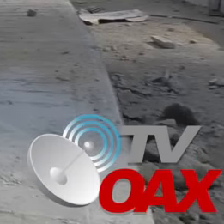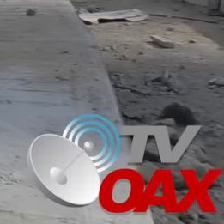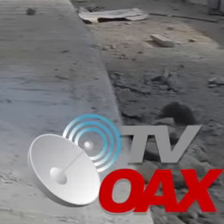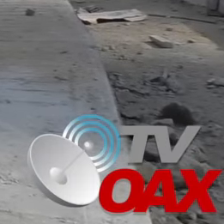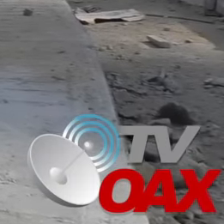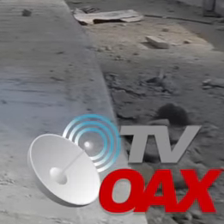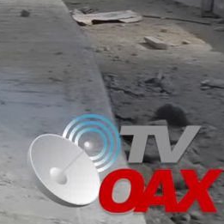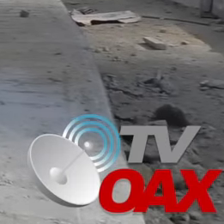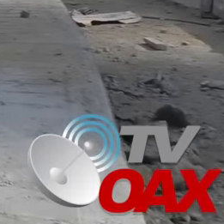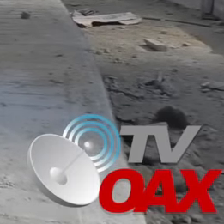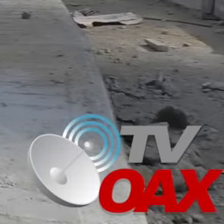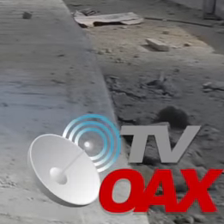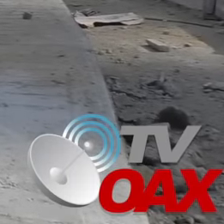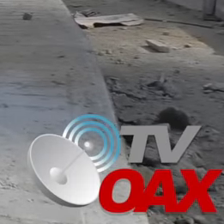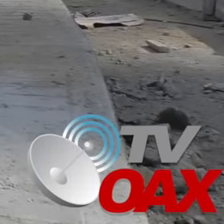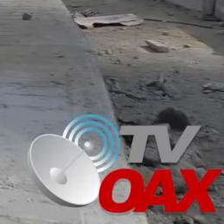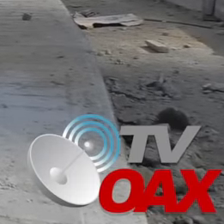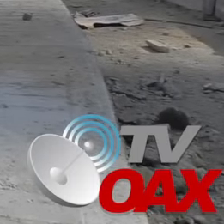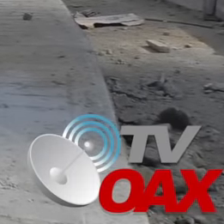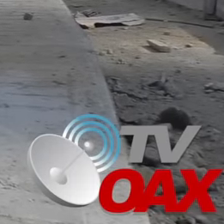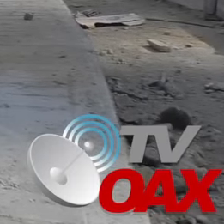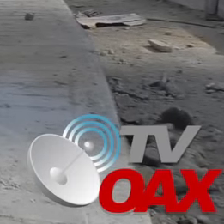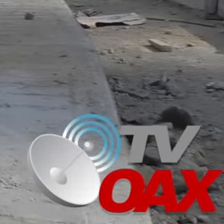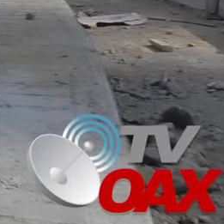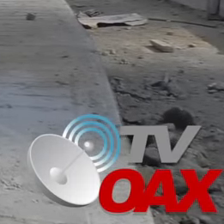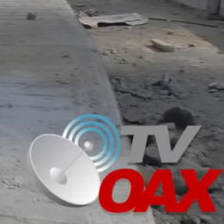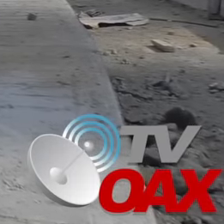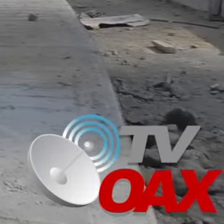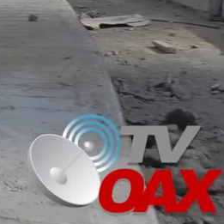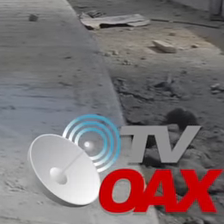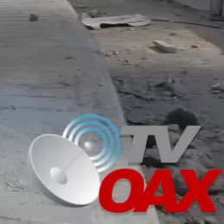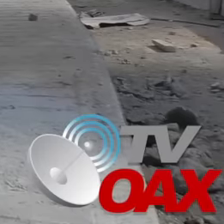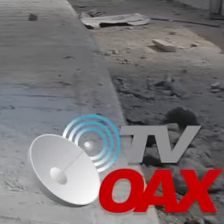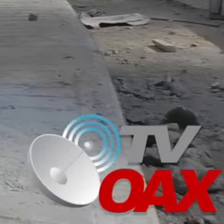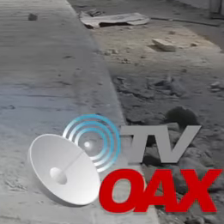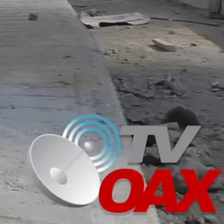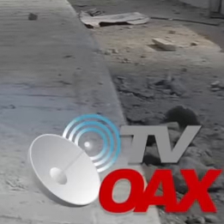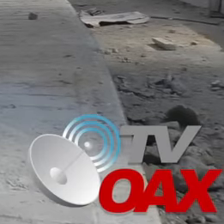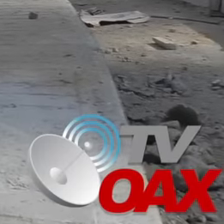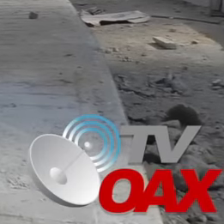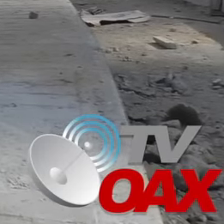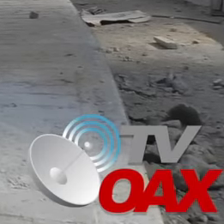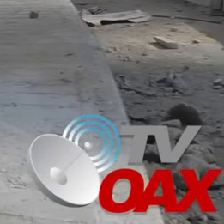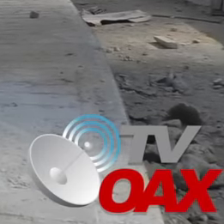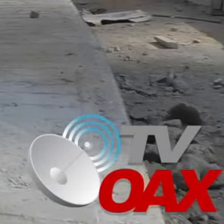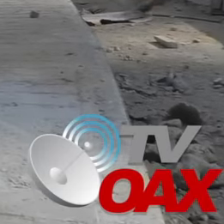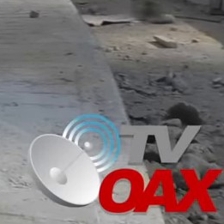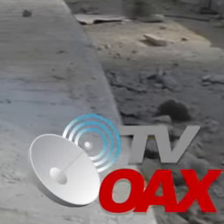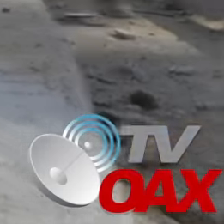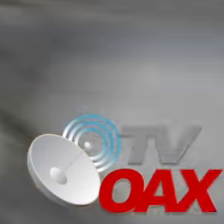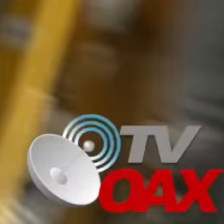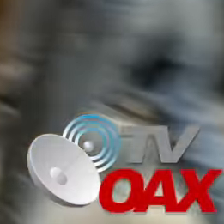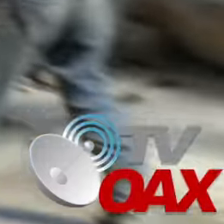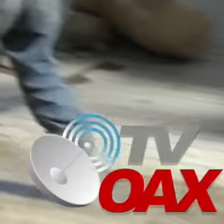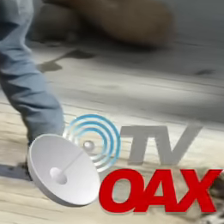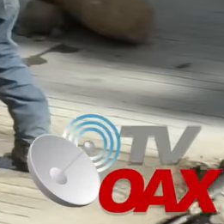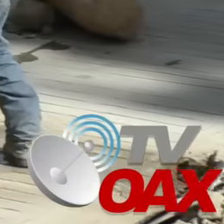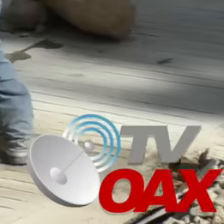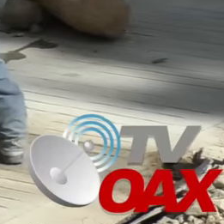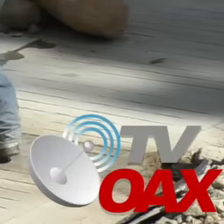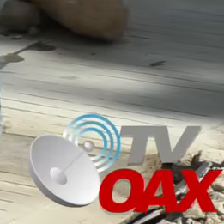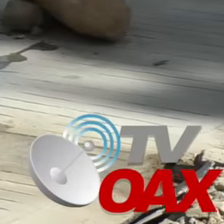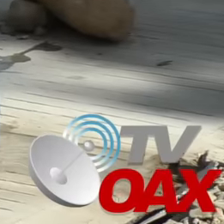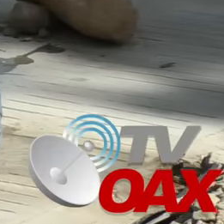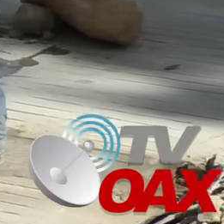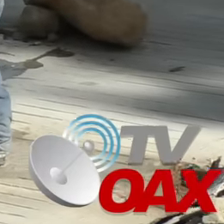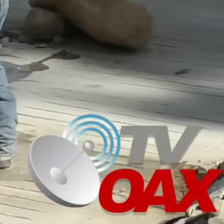Los caminos artesanales son caminos icónicos en Oaxaca, ya que son construidos con cemento, arena, grava